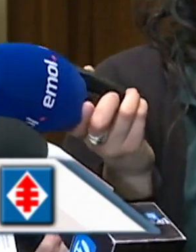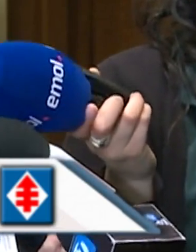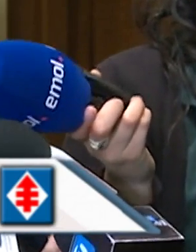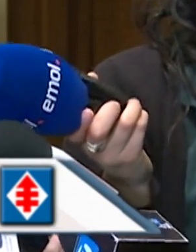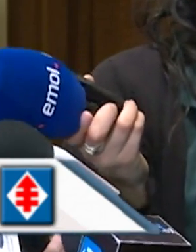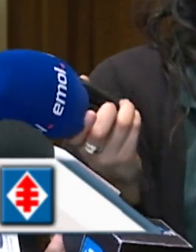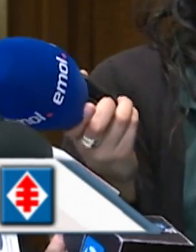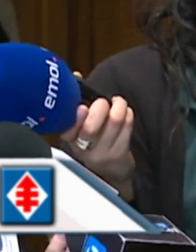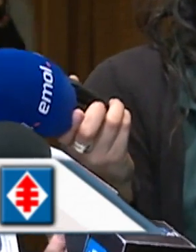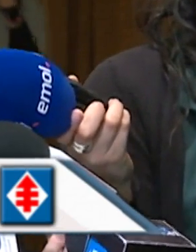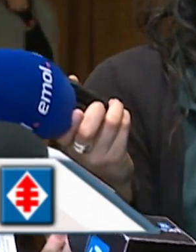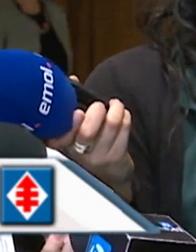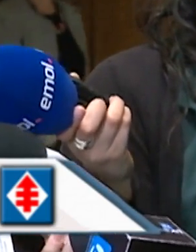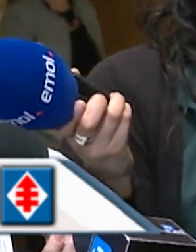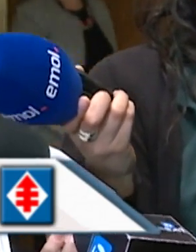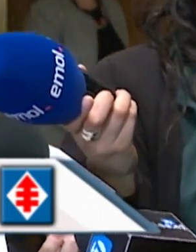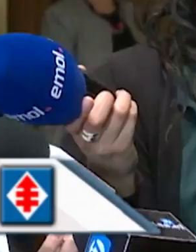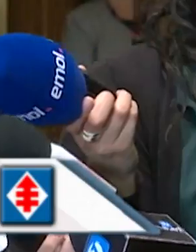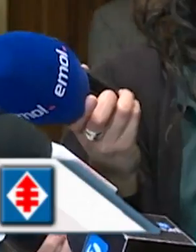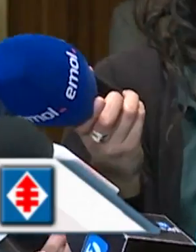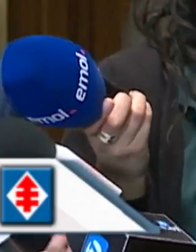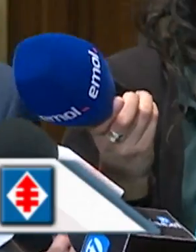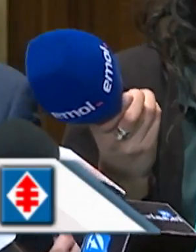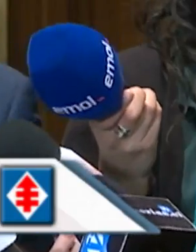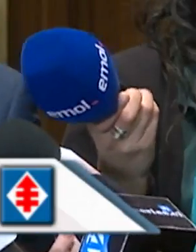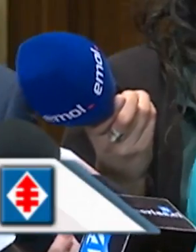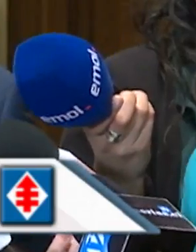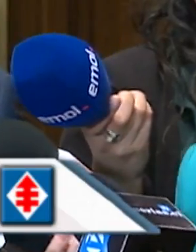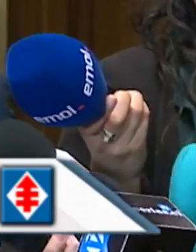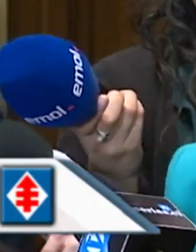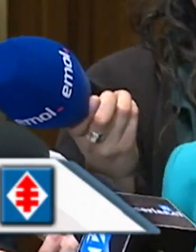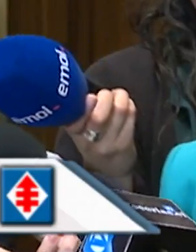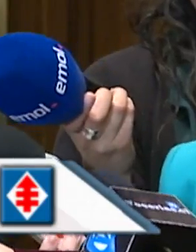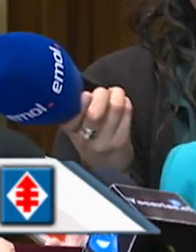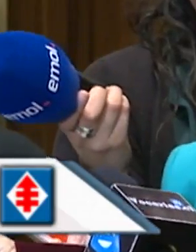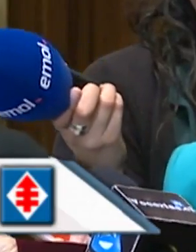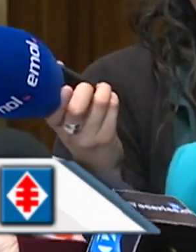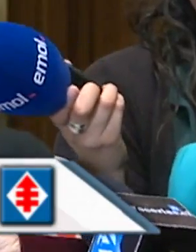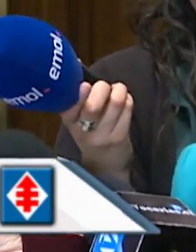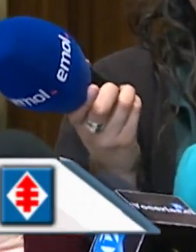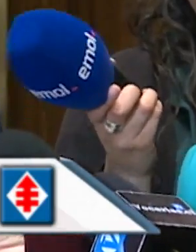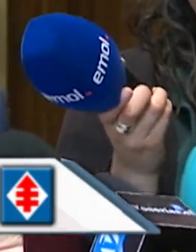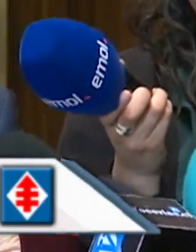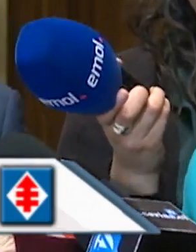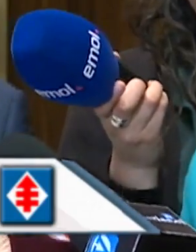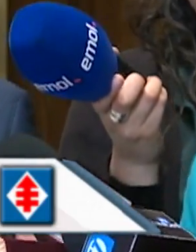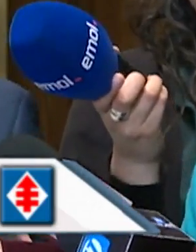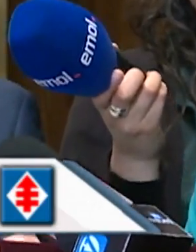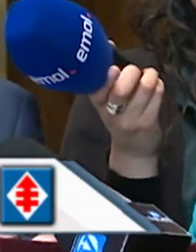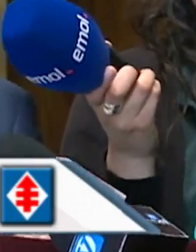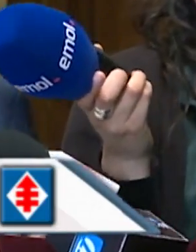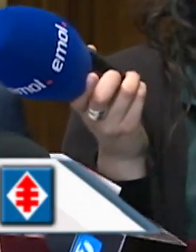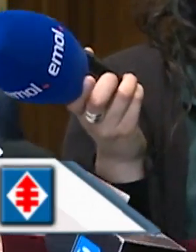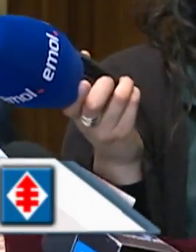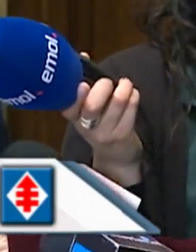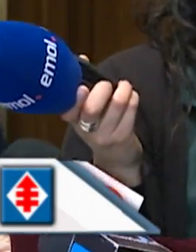lamentablemente que decirlo sin ley Longueira que consiguió que se dieran 30 minutos de gratuidad a todo evento acá